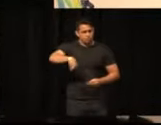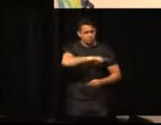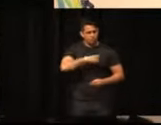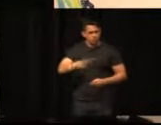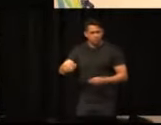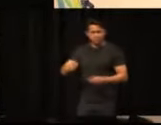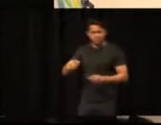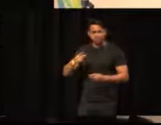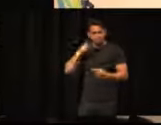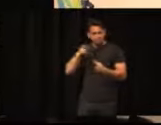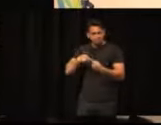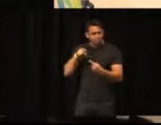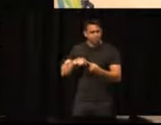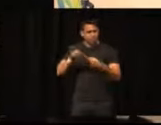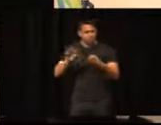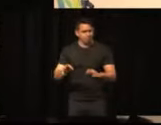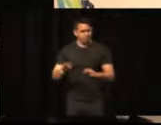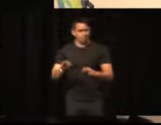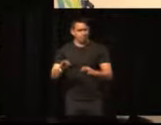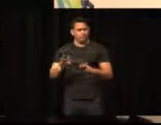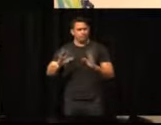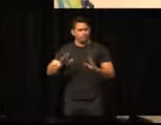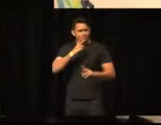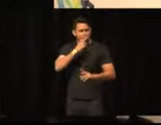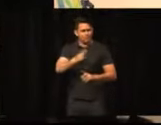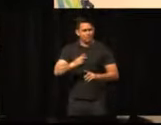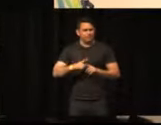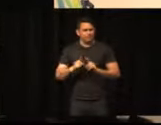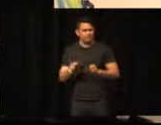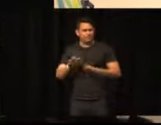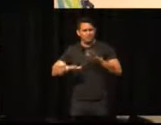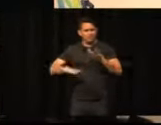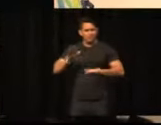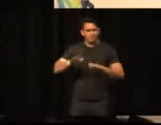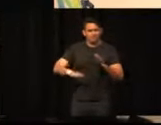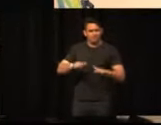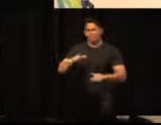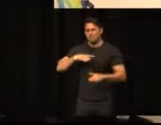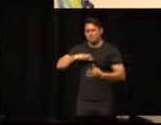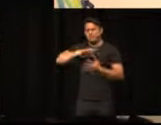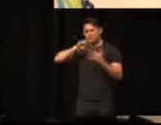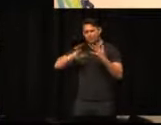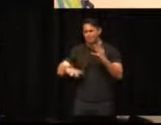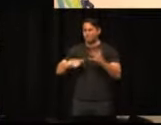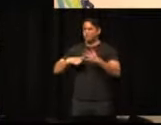A nosotros nos convencieron, pero yo creo que de vez en cuando, cualesquiera que sean las